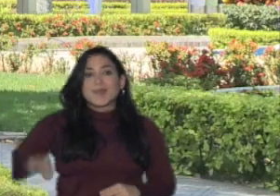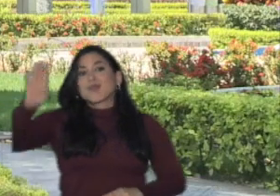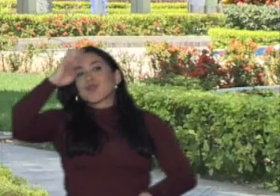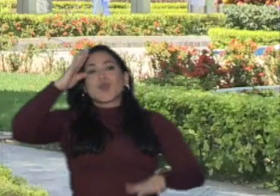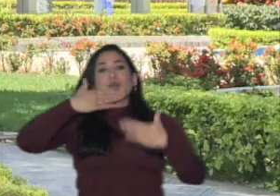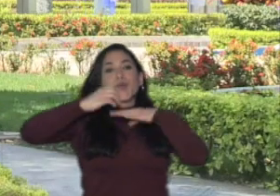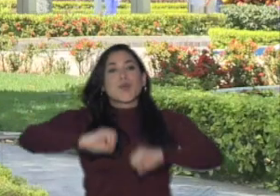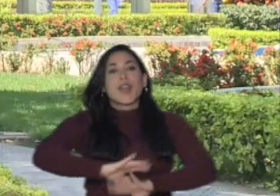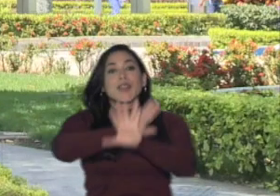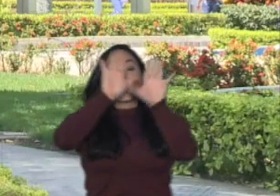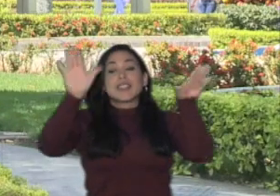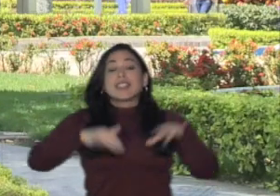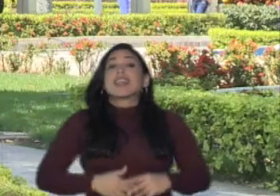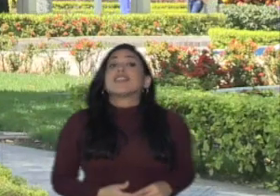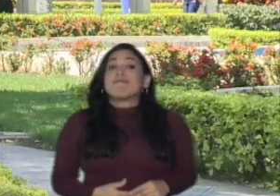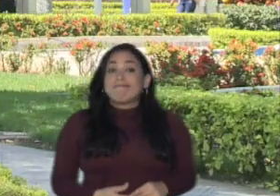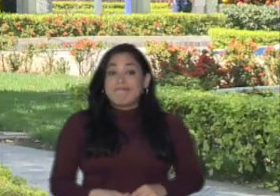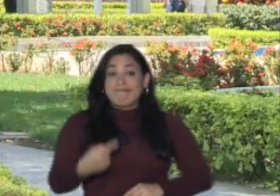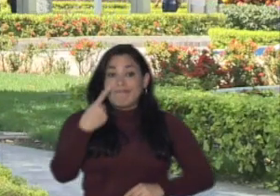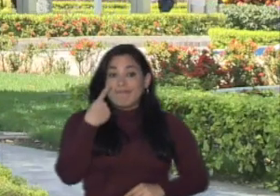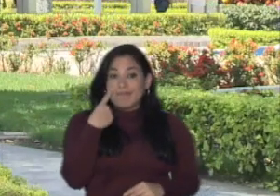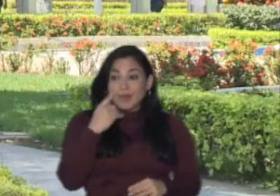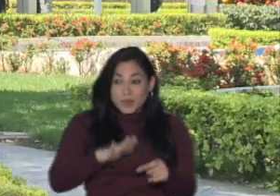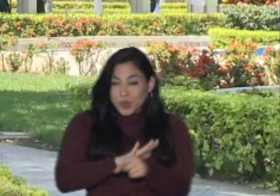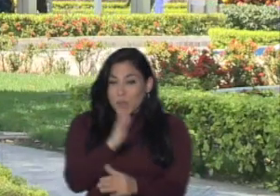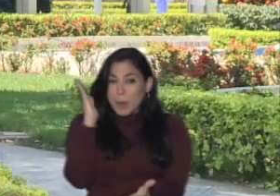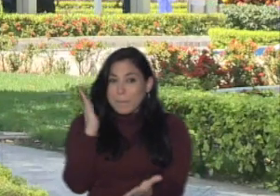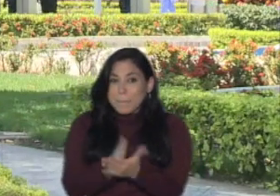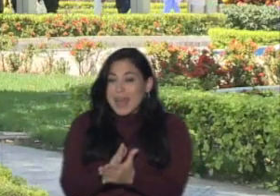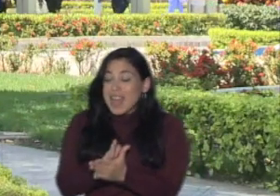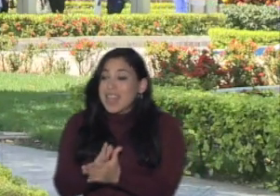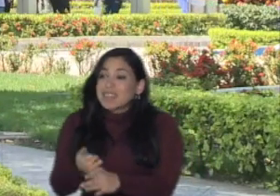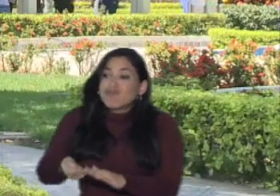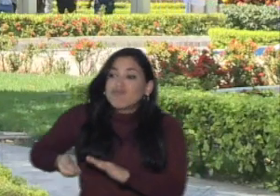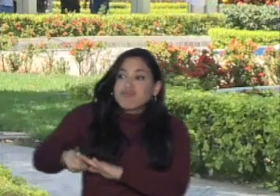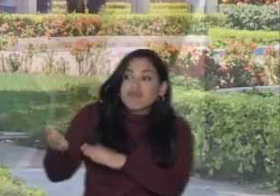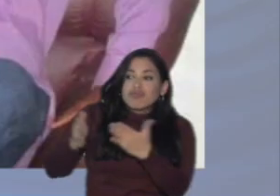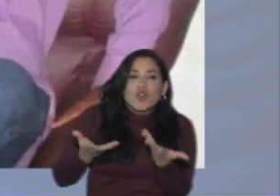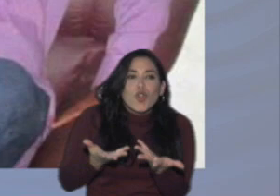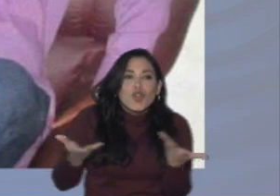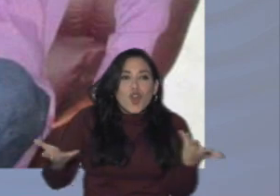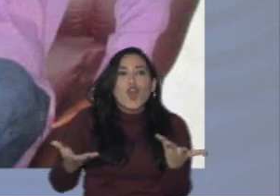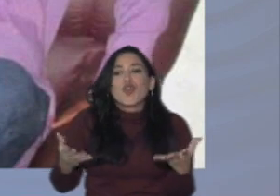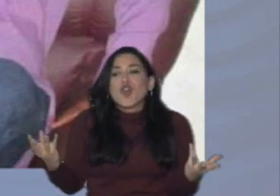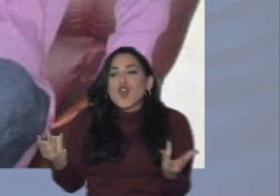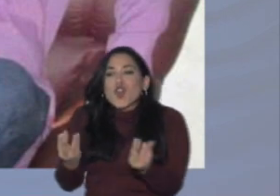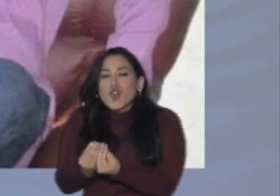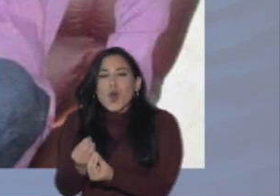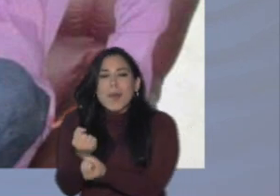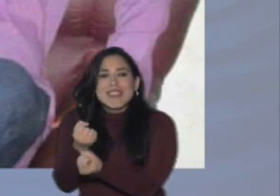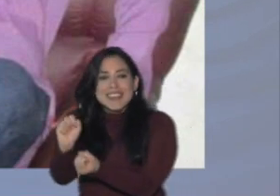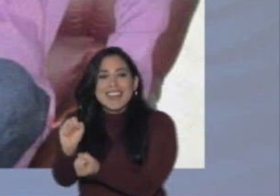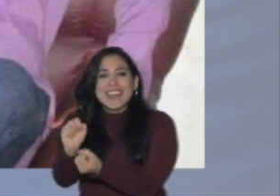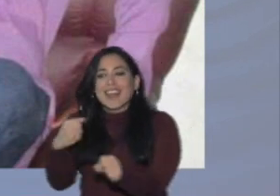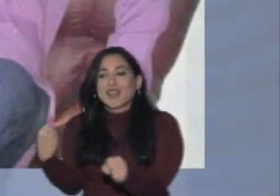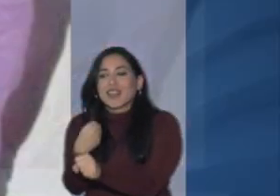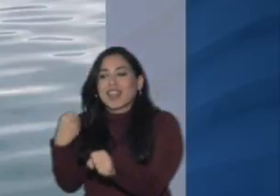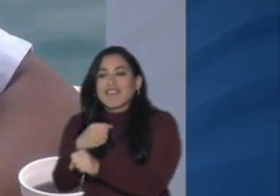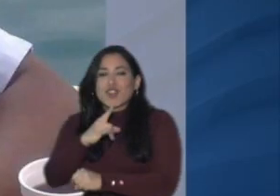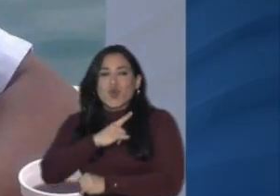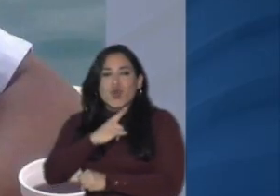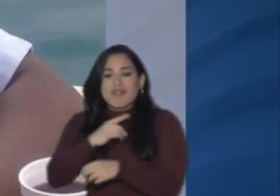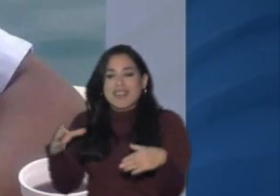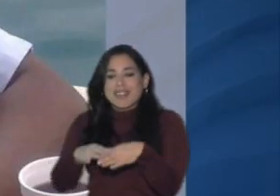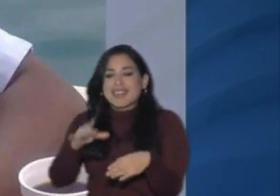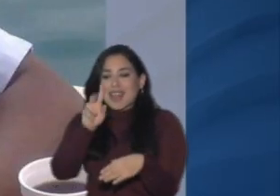Hola, muy buenos días. Mire, este hecho de sangre luta hoy al Sindicato de Trabajadores de la Universidad